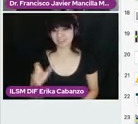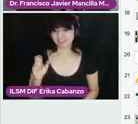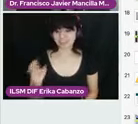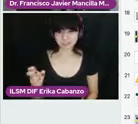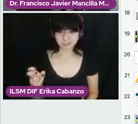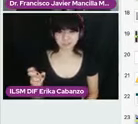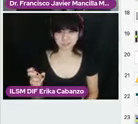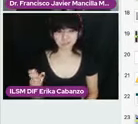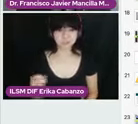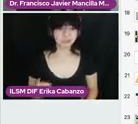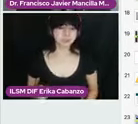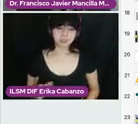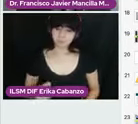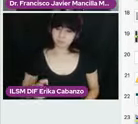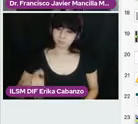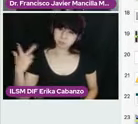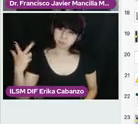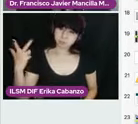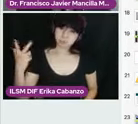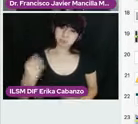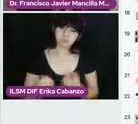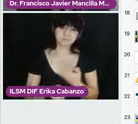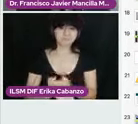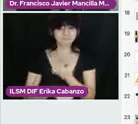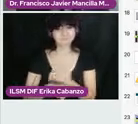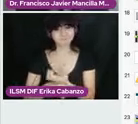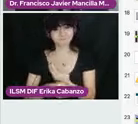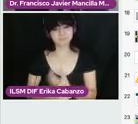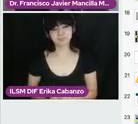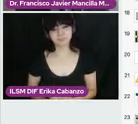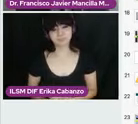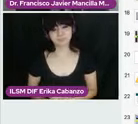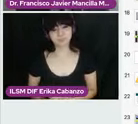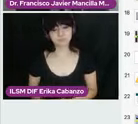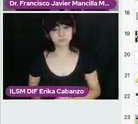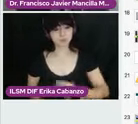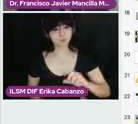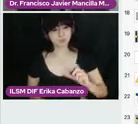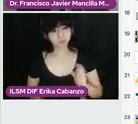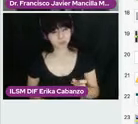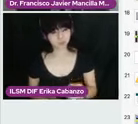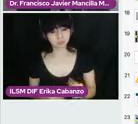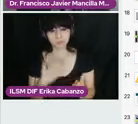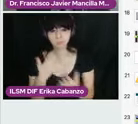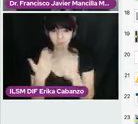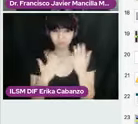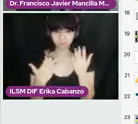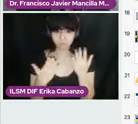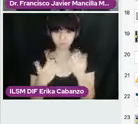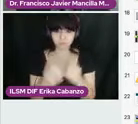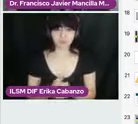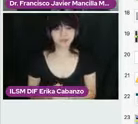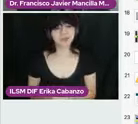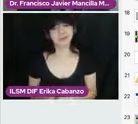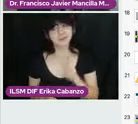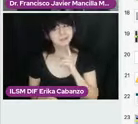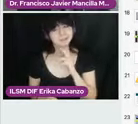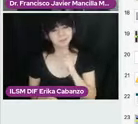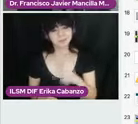costos de atención sanitaria al Estado, ¿sí? Entonces dijeron, cuando hicieron todo el análisis de mercado, dijeron, nos sale más barato pagar